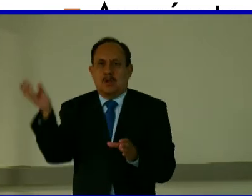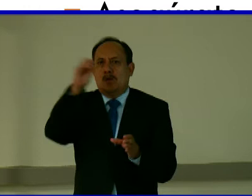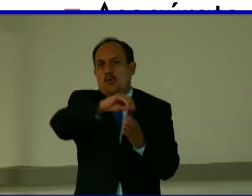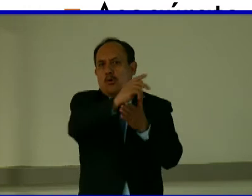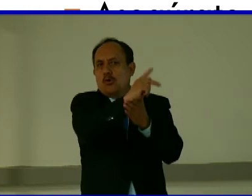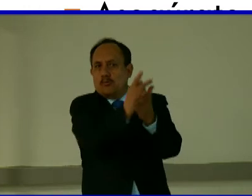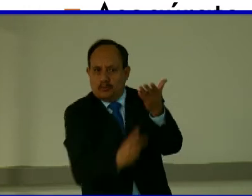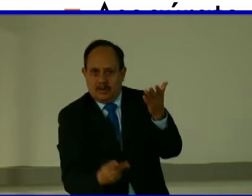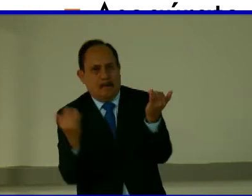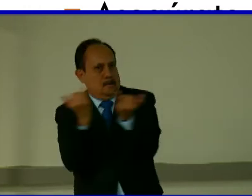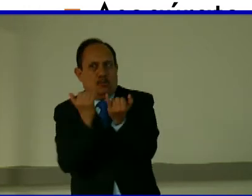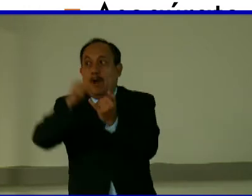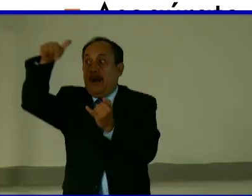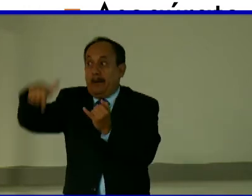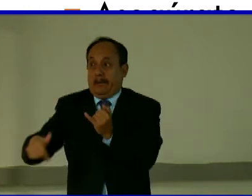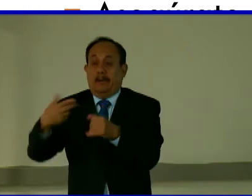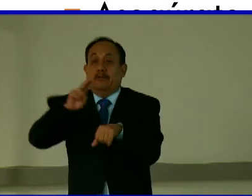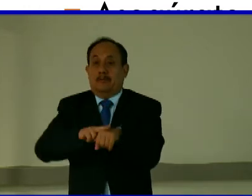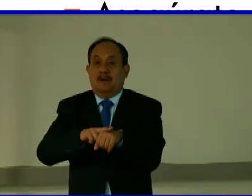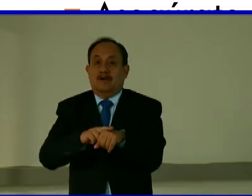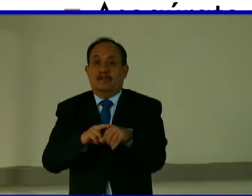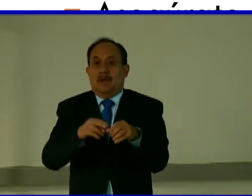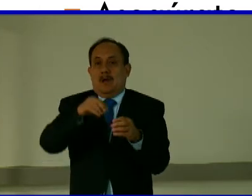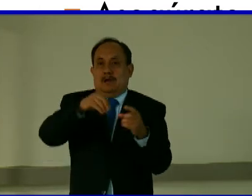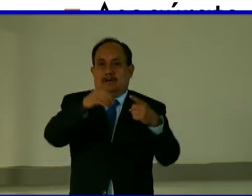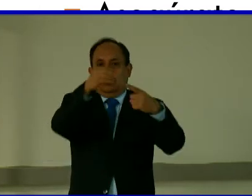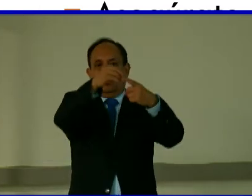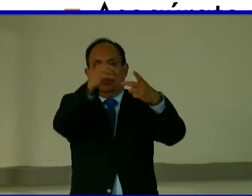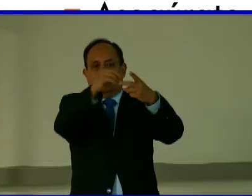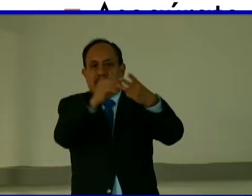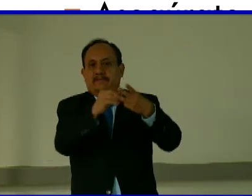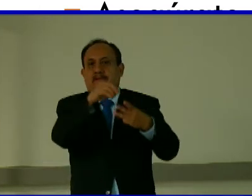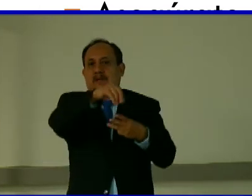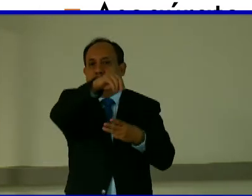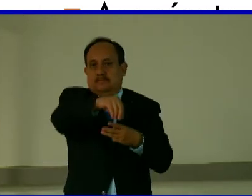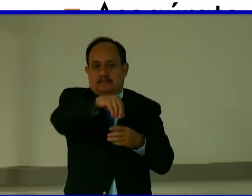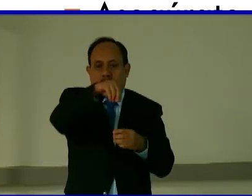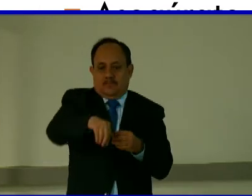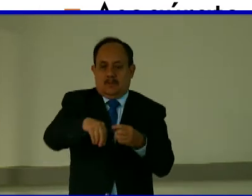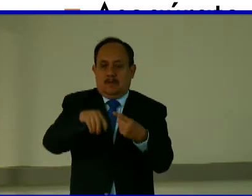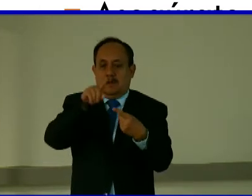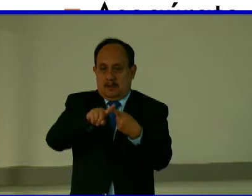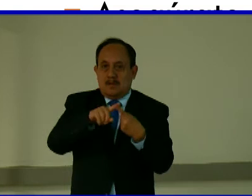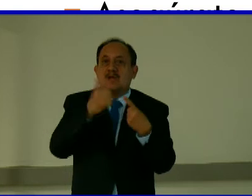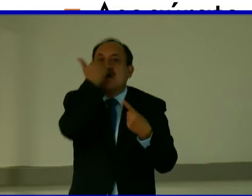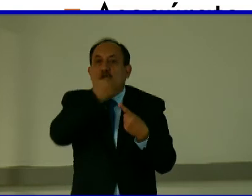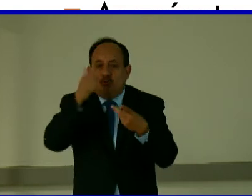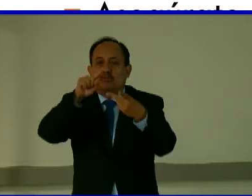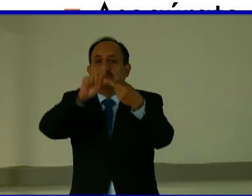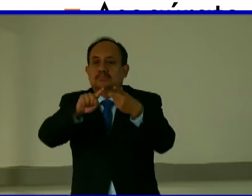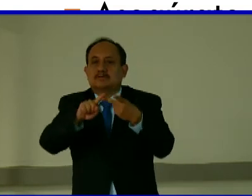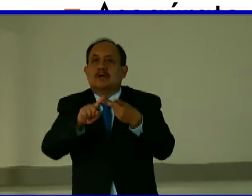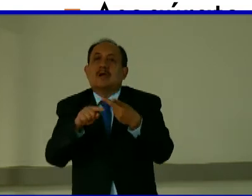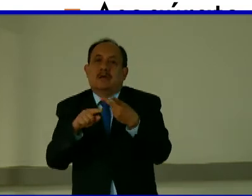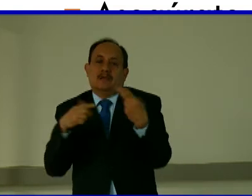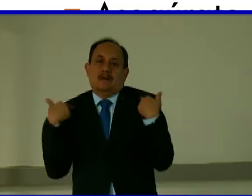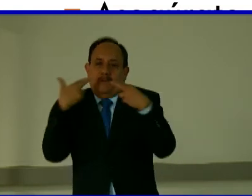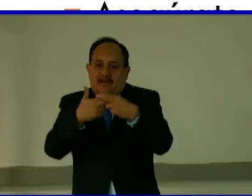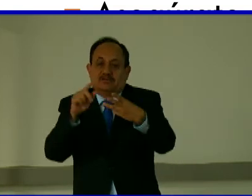muy similar a lo que ustedes tienen. Había 3 componentes: el alumno, el maestro y los